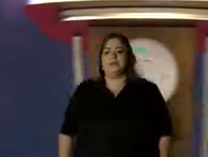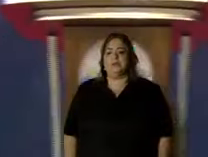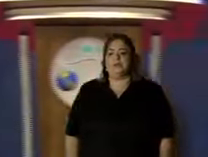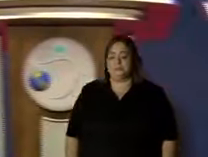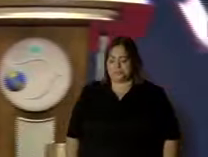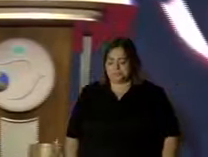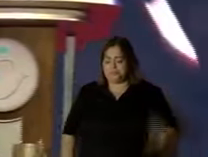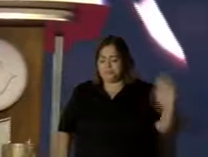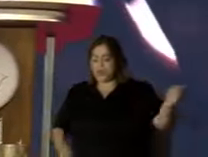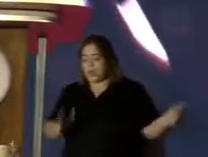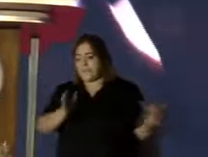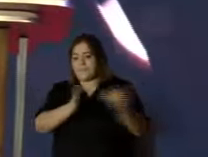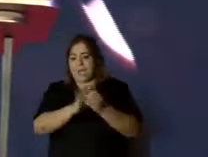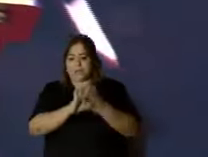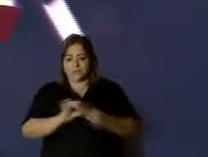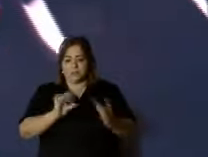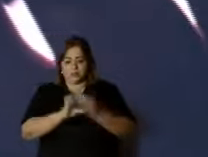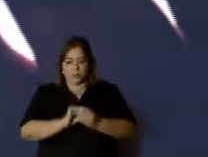oyó hablar de Jesús,